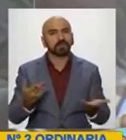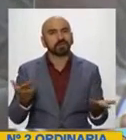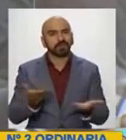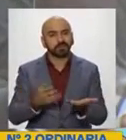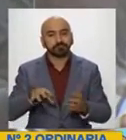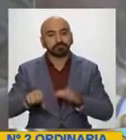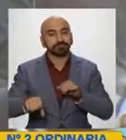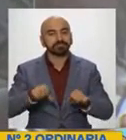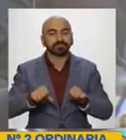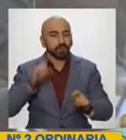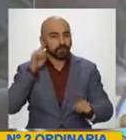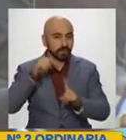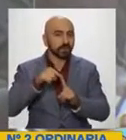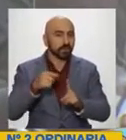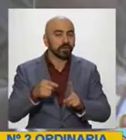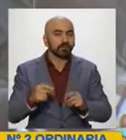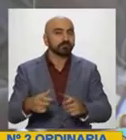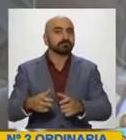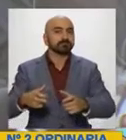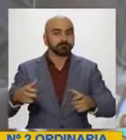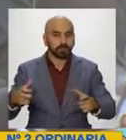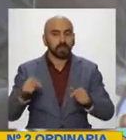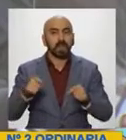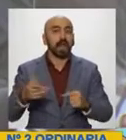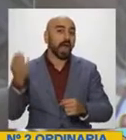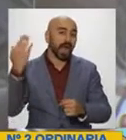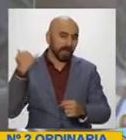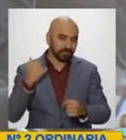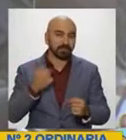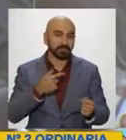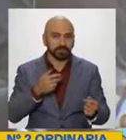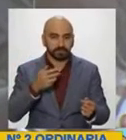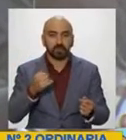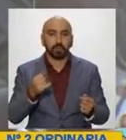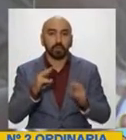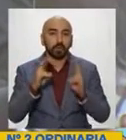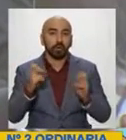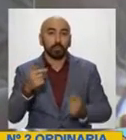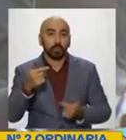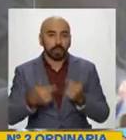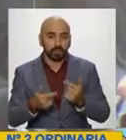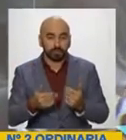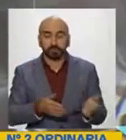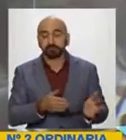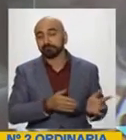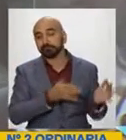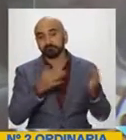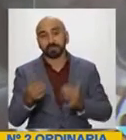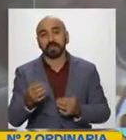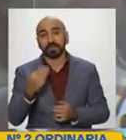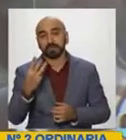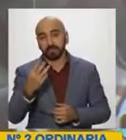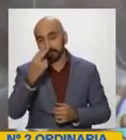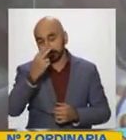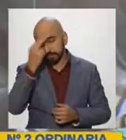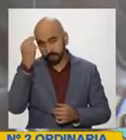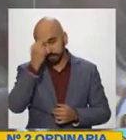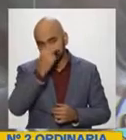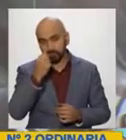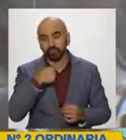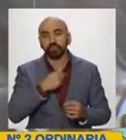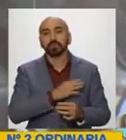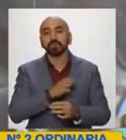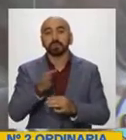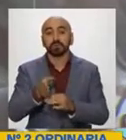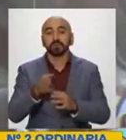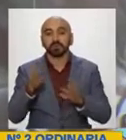demarcar fronteras, con un objetivo que era político y administrativo. El 3 de marzo me trasladé a la región, hablé con la senadora Luce Benzberghe,